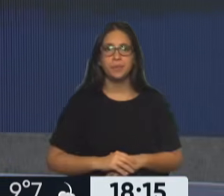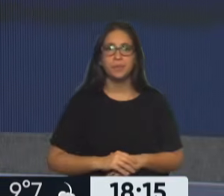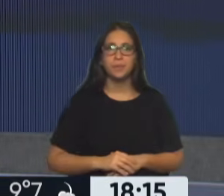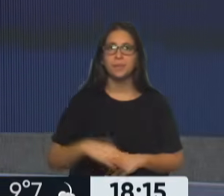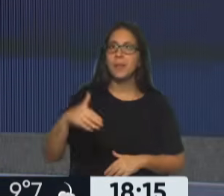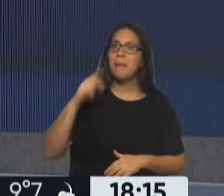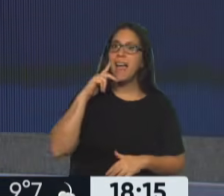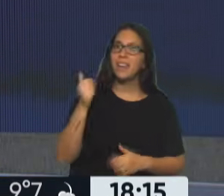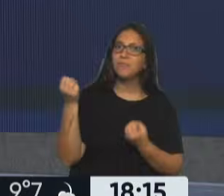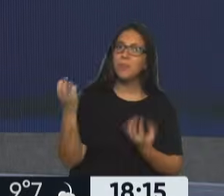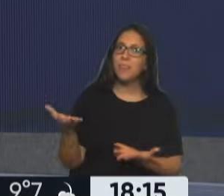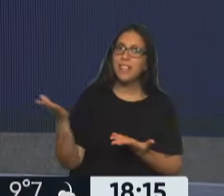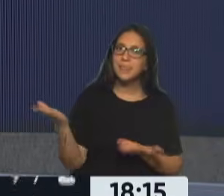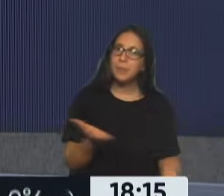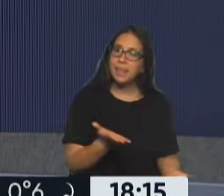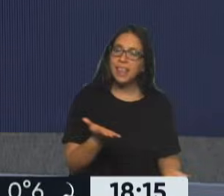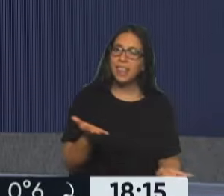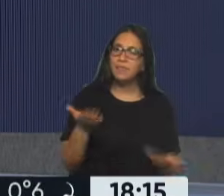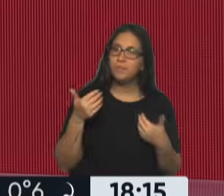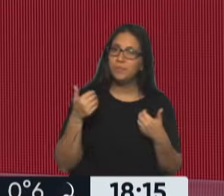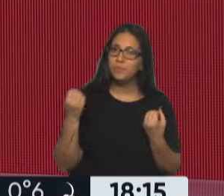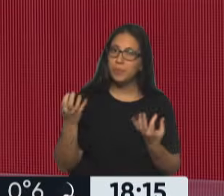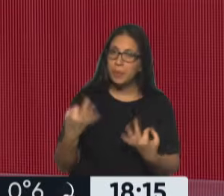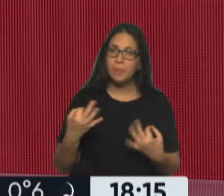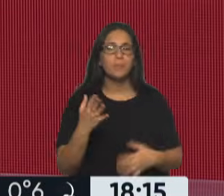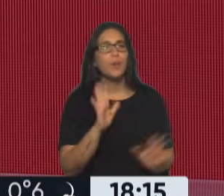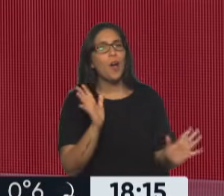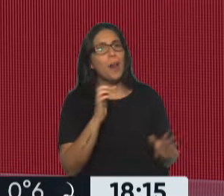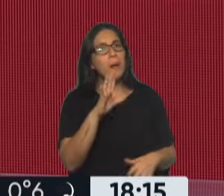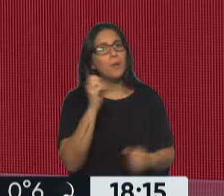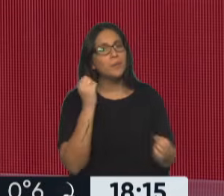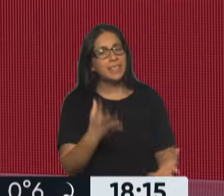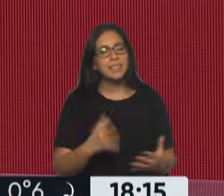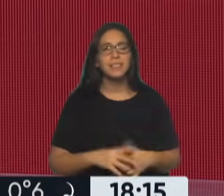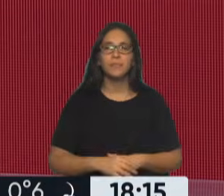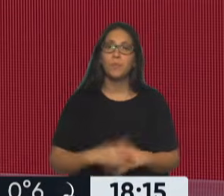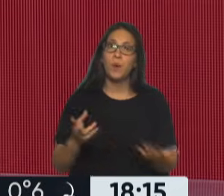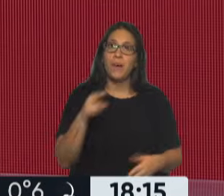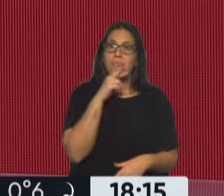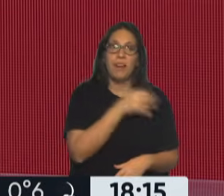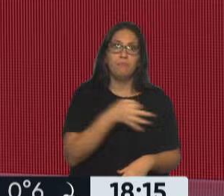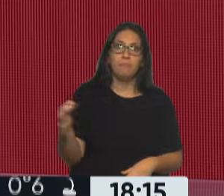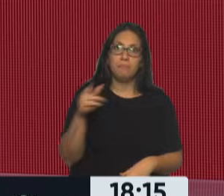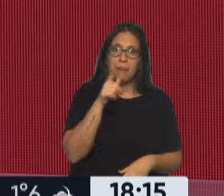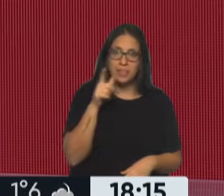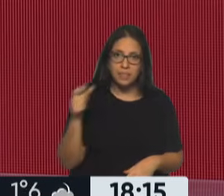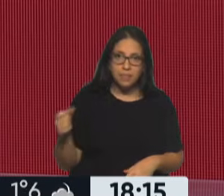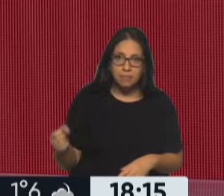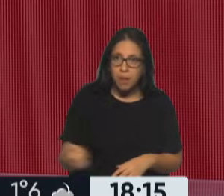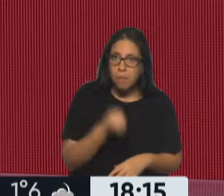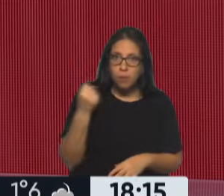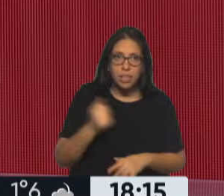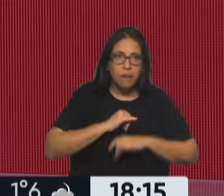María Constanza, el placer de siempre, bienvenida, ¿cómo estamos? Hola Pablo, ¿cómo estás? Bueno, siempre lo decimos, ¿no? Los viernes parecerían que son claves, donde surge un montón